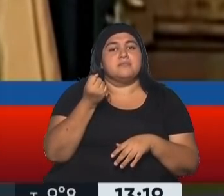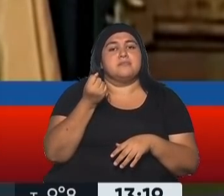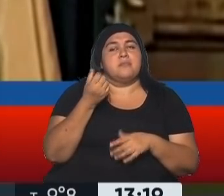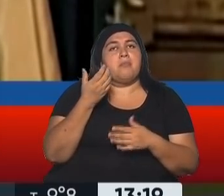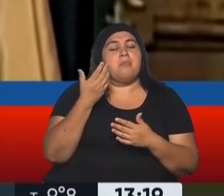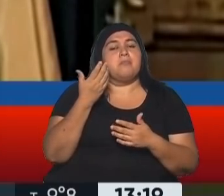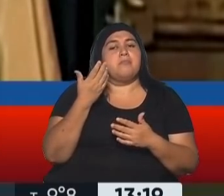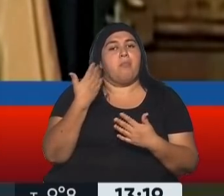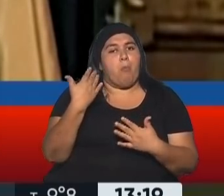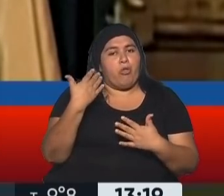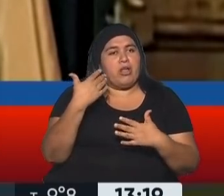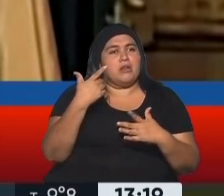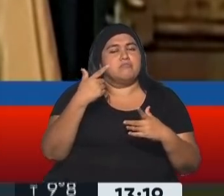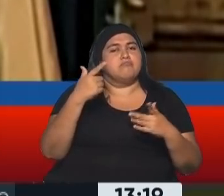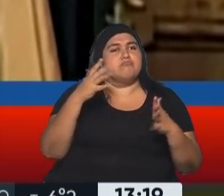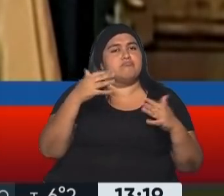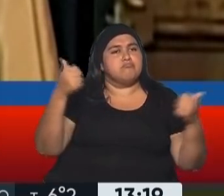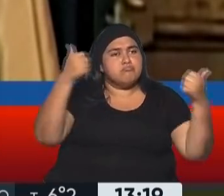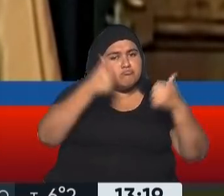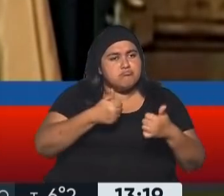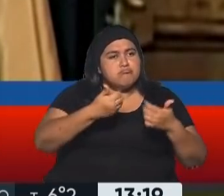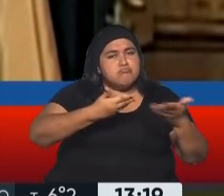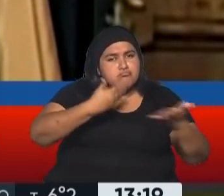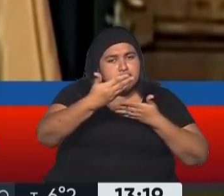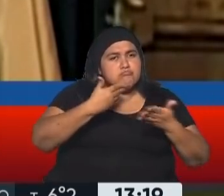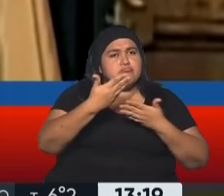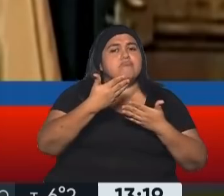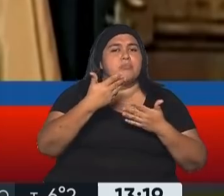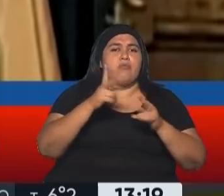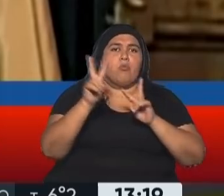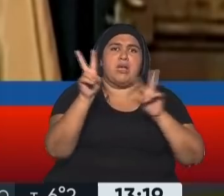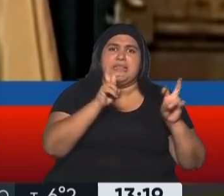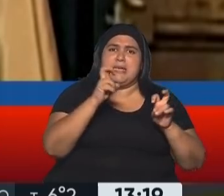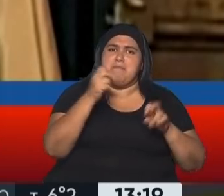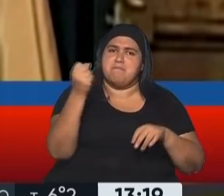poder cara a cara conversar temas de máximo interés